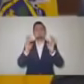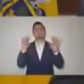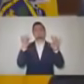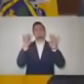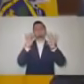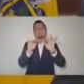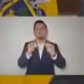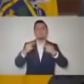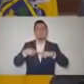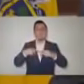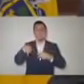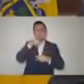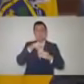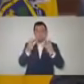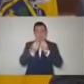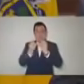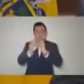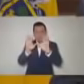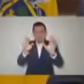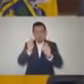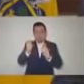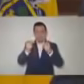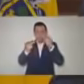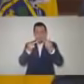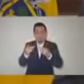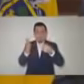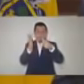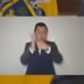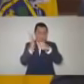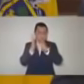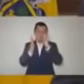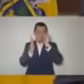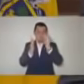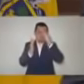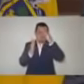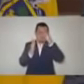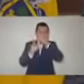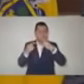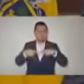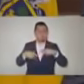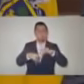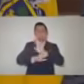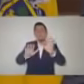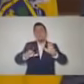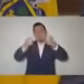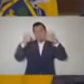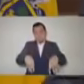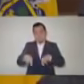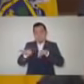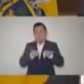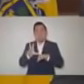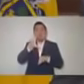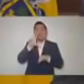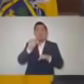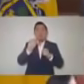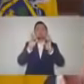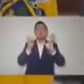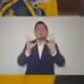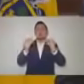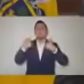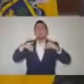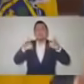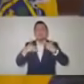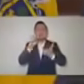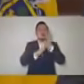lo digo de nuevo con toda claridad el botón de emergencia no es para que la gente deje de trabajar sino para que la gente deje de